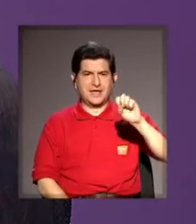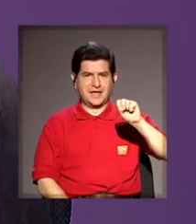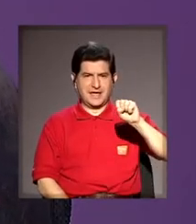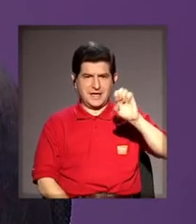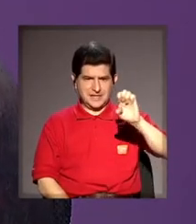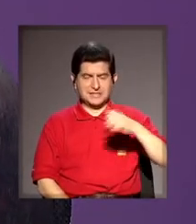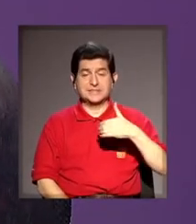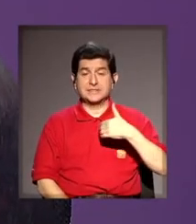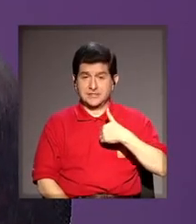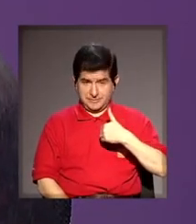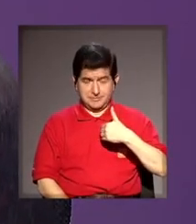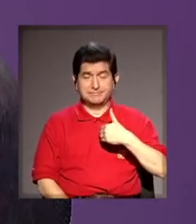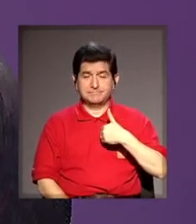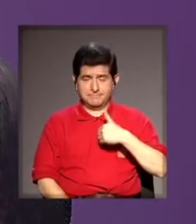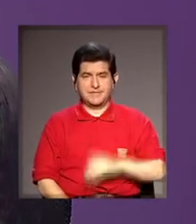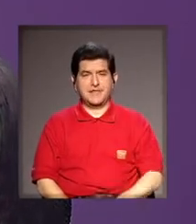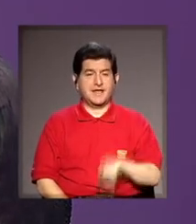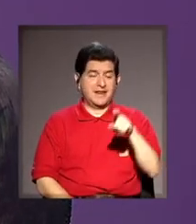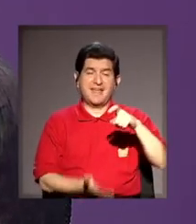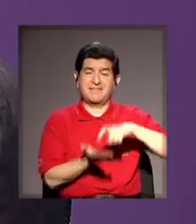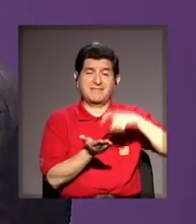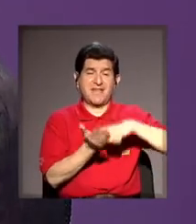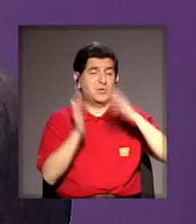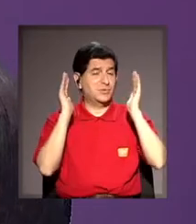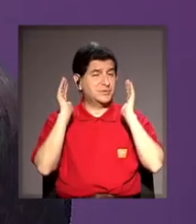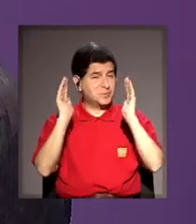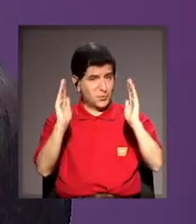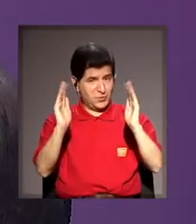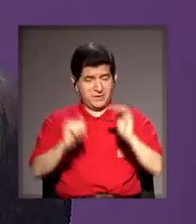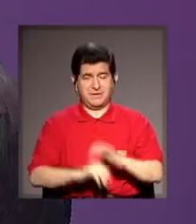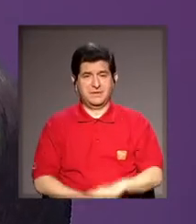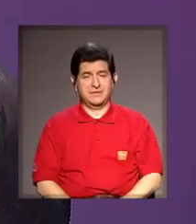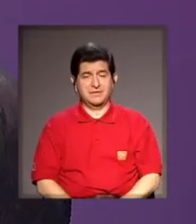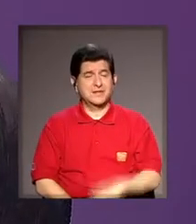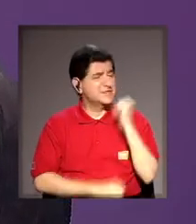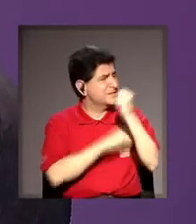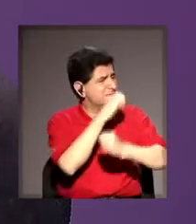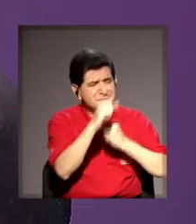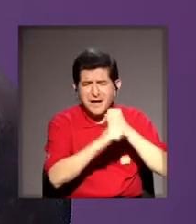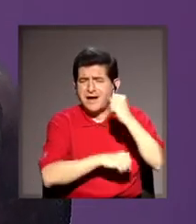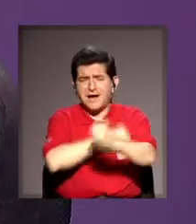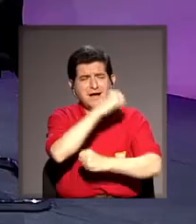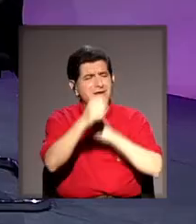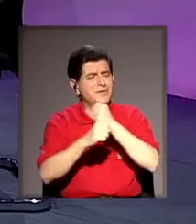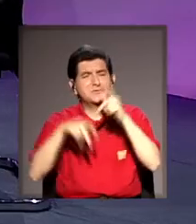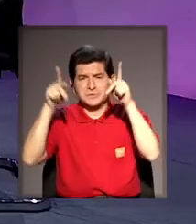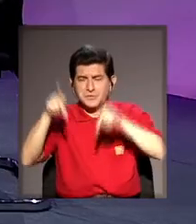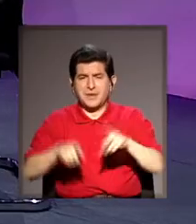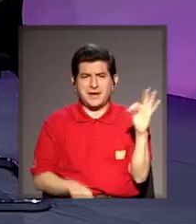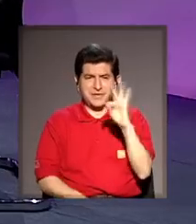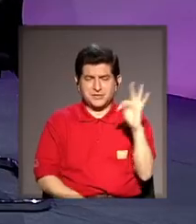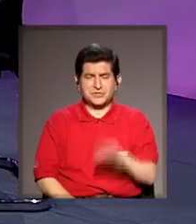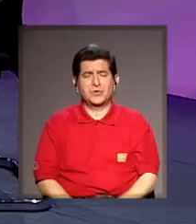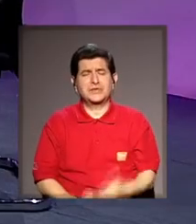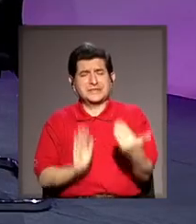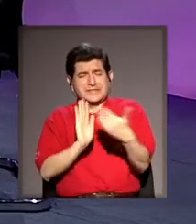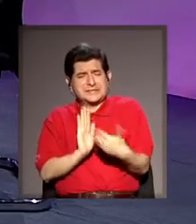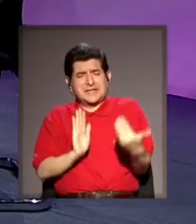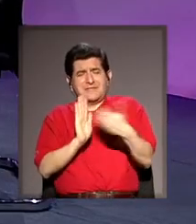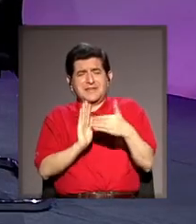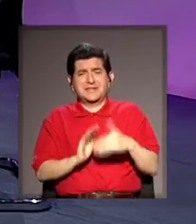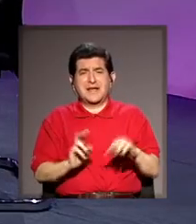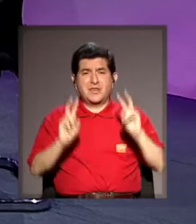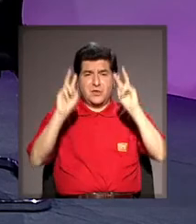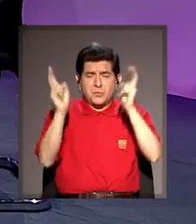tiene todavía esa deuda enorme porque son décadas que las personas trans hemos estado sufriendo por un tema tan